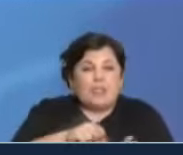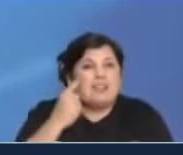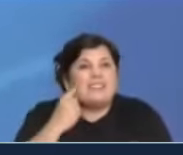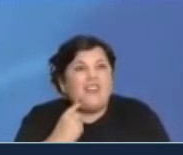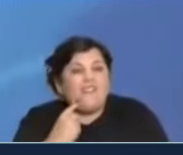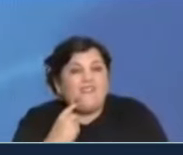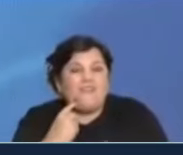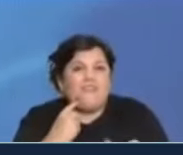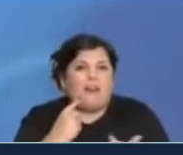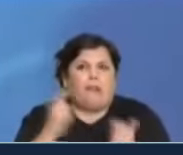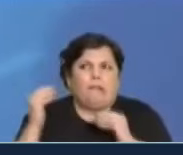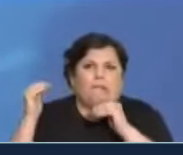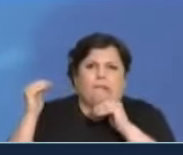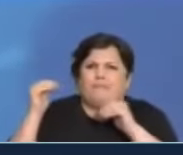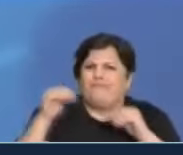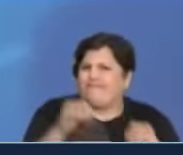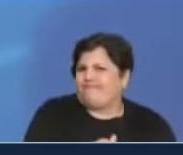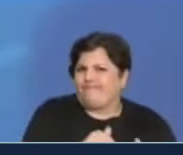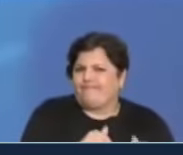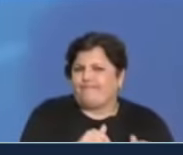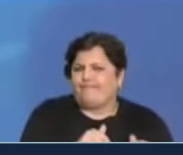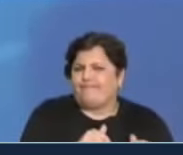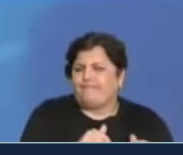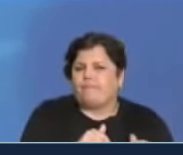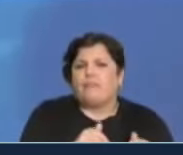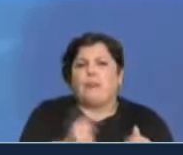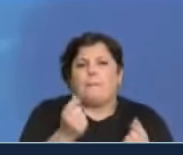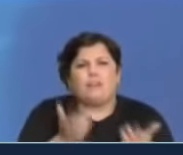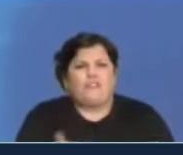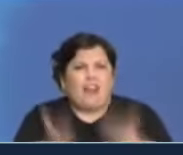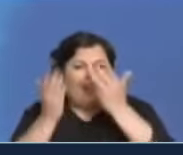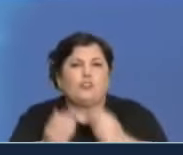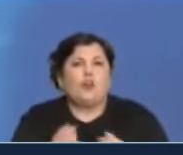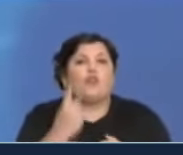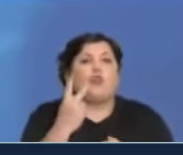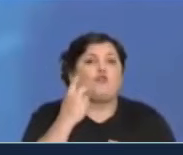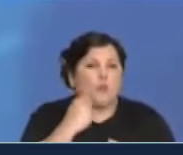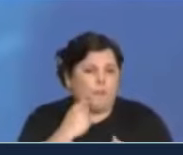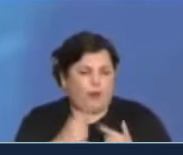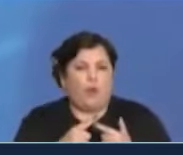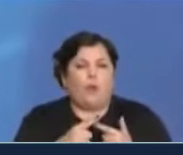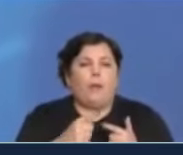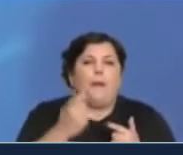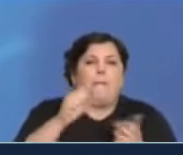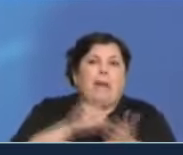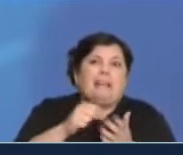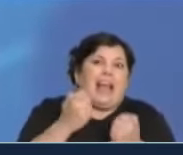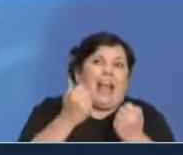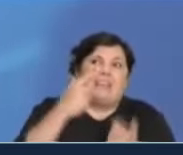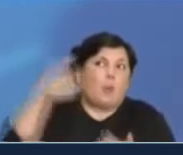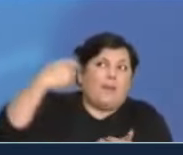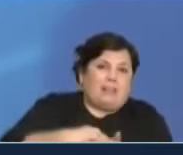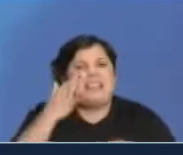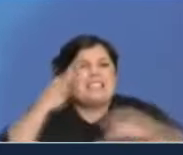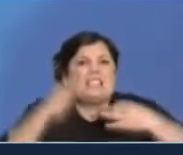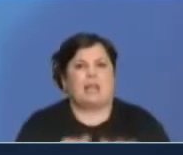Sí, más allá de esto, en un tono mesurado y de respeto al adversario, los dos candidatos con posturas muy similares en varias áreas a lo